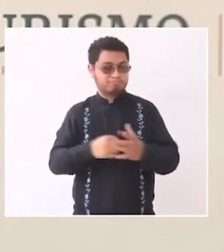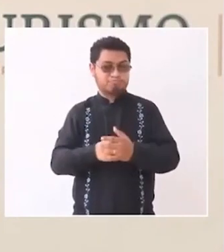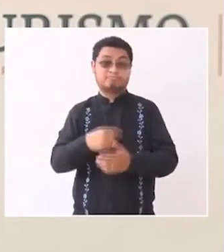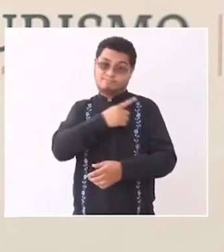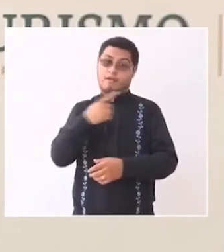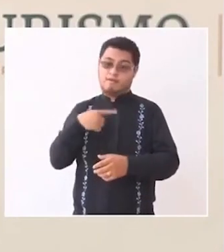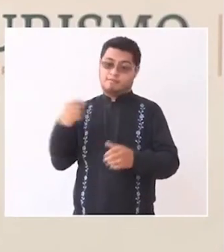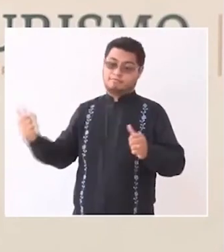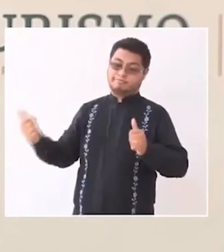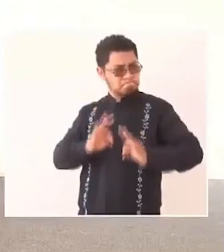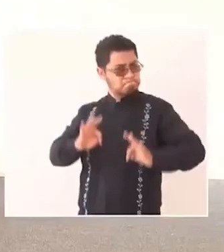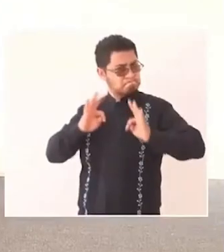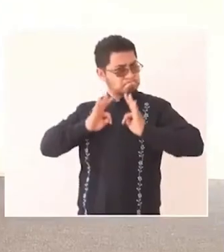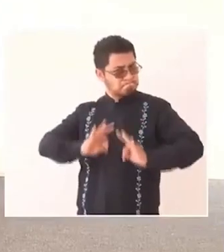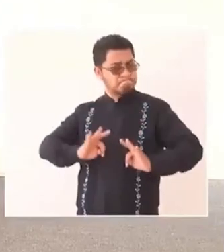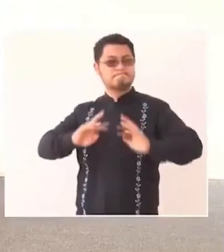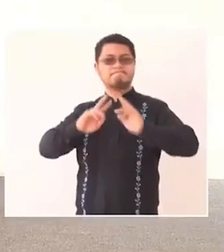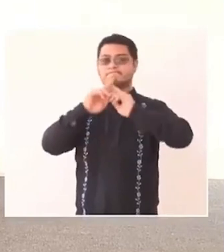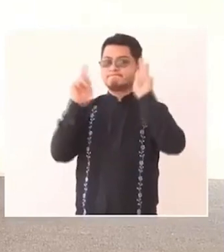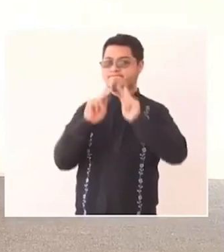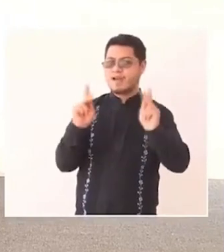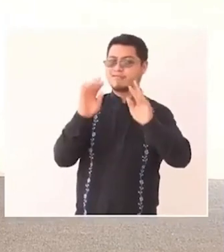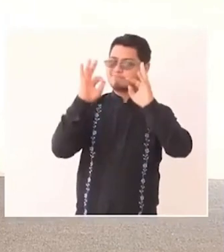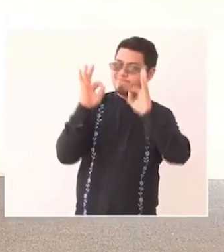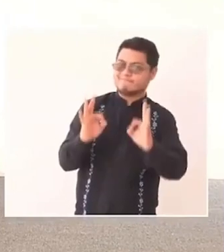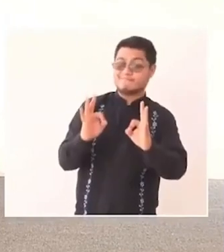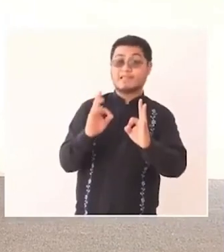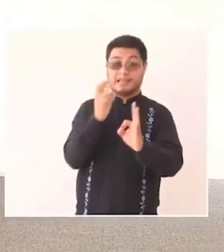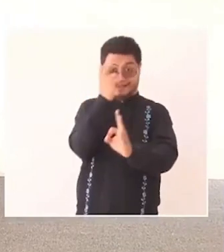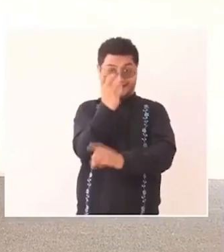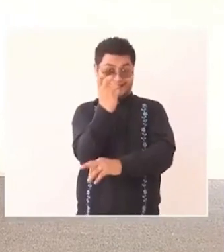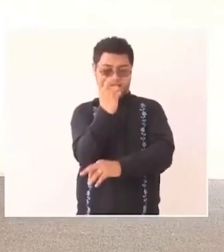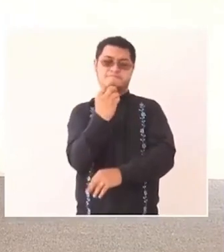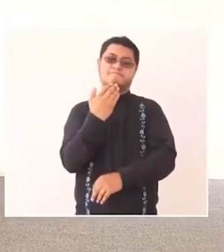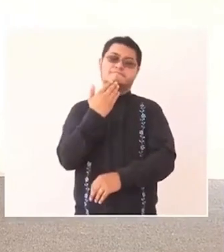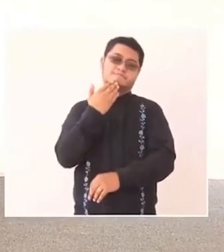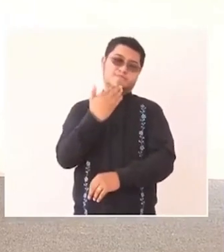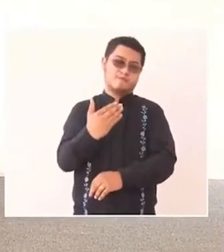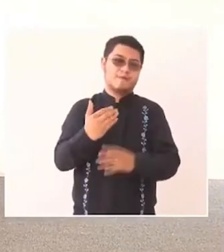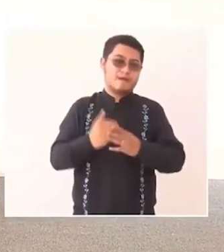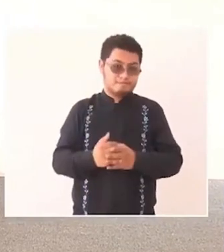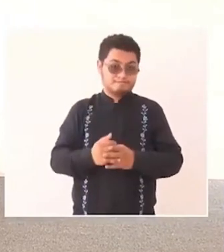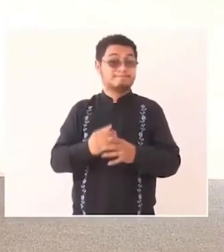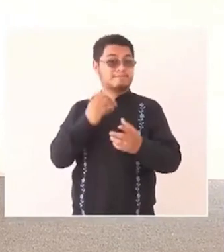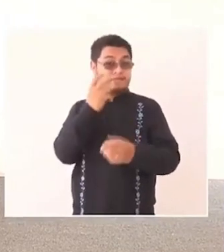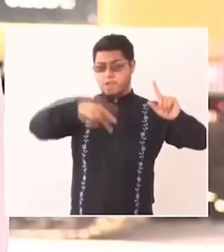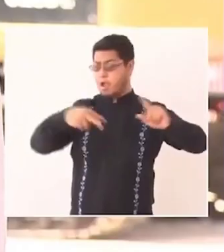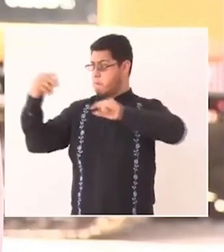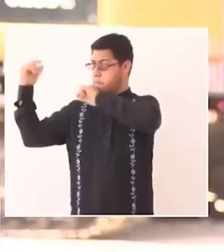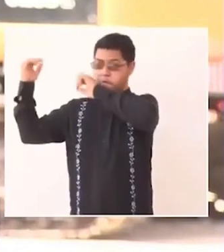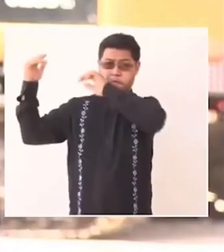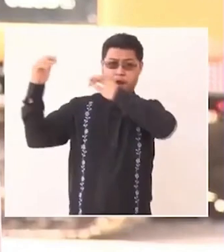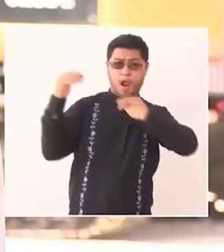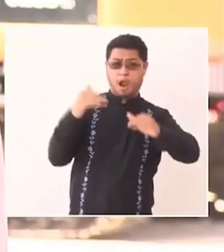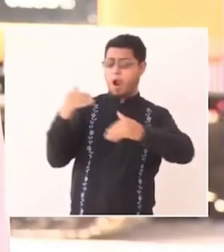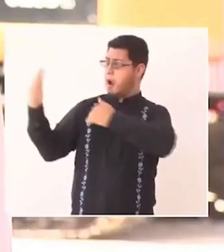México ha puesto ahora el foco en el sector hospitalario y ha anunciado que su administración pretende escrito 12 hospitales que están operados en régimen